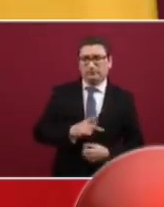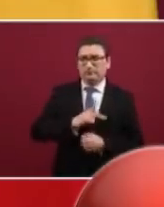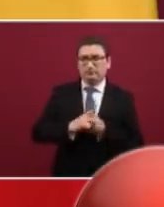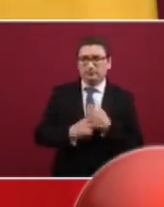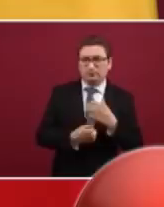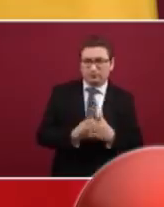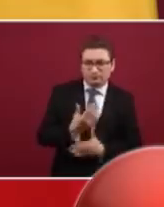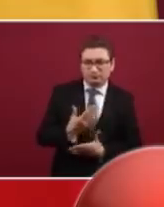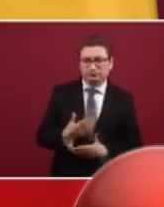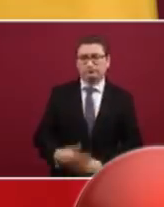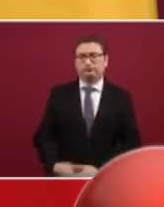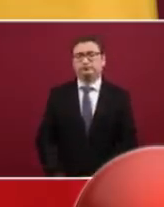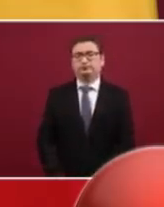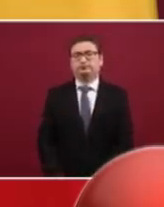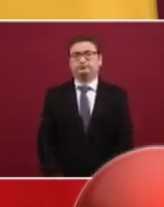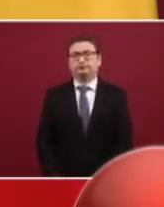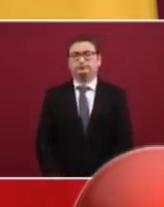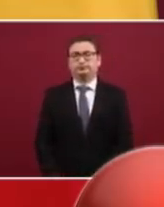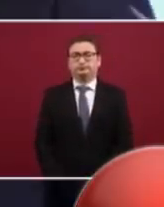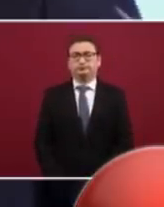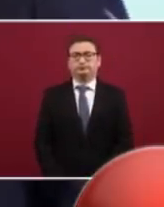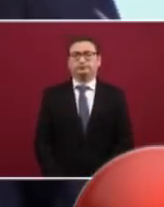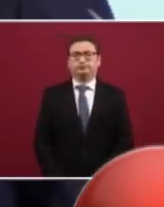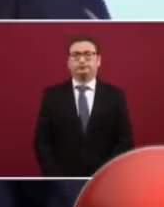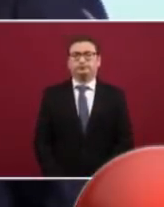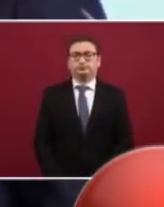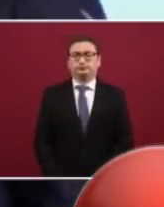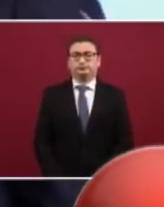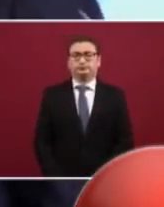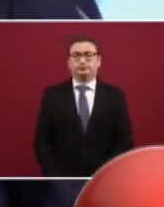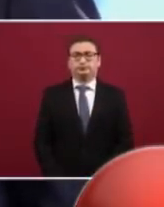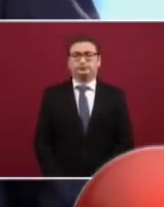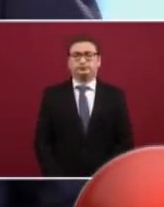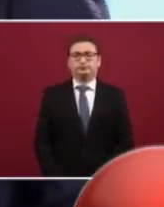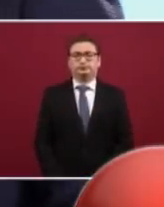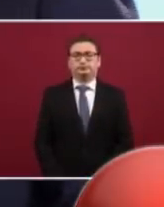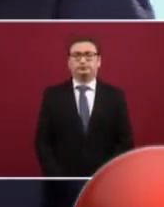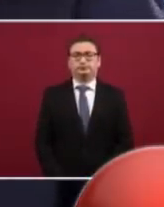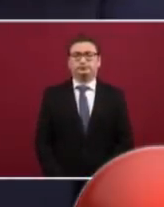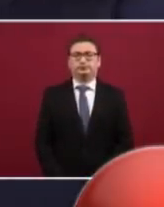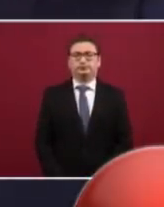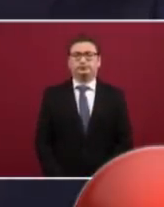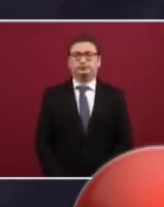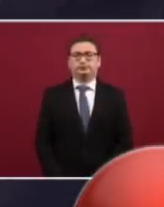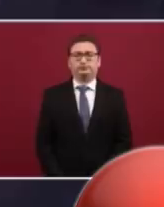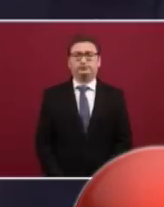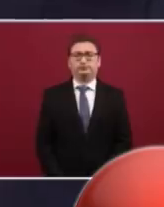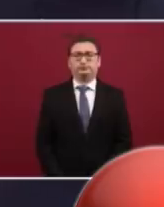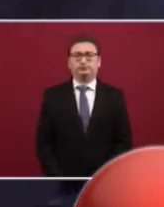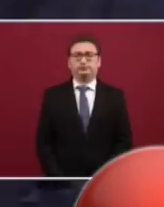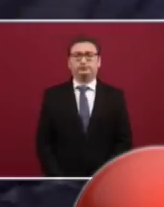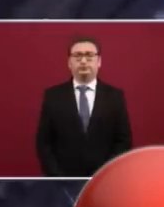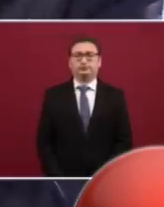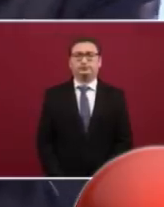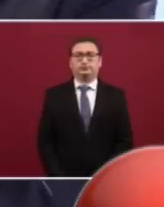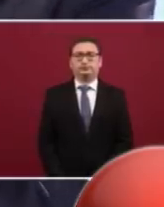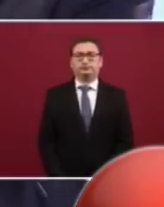Todo esto tiene que ver mucho con lo